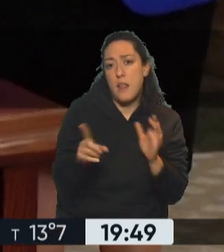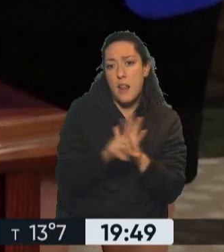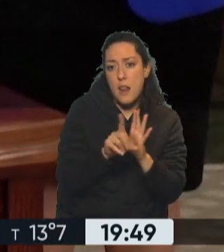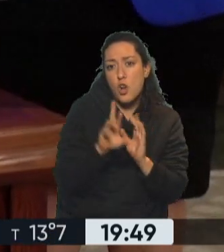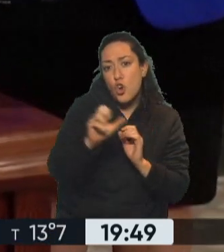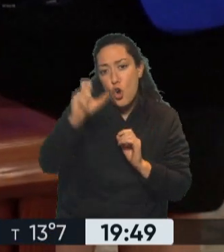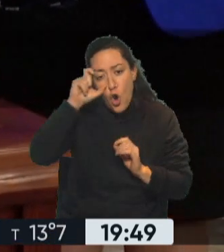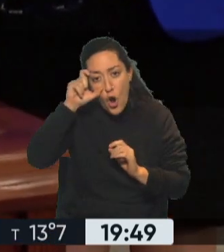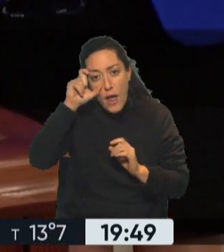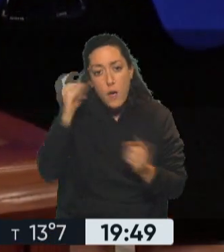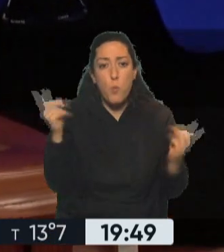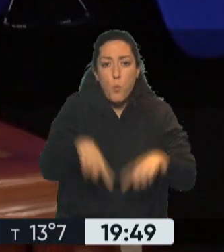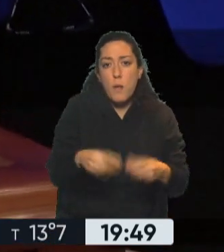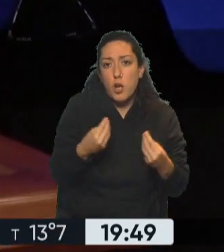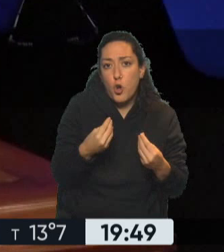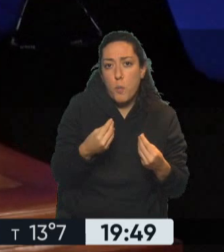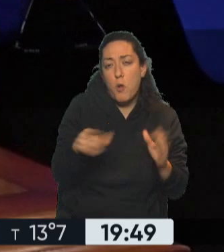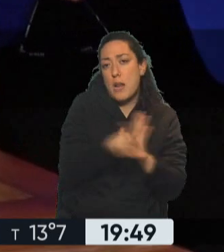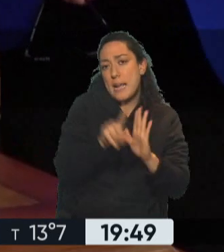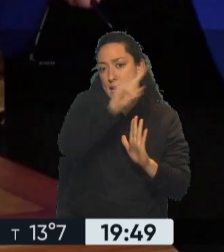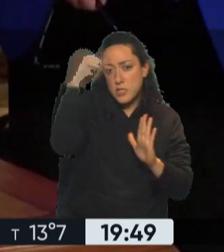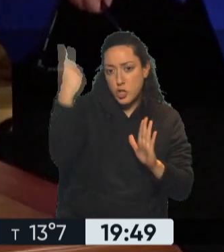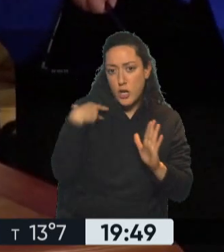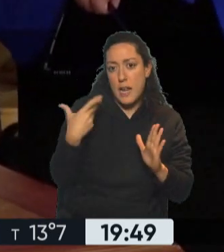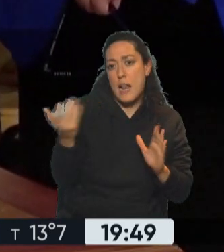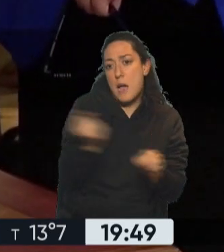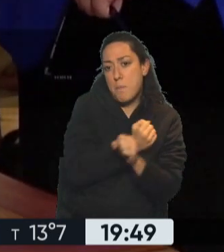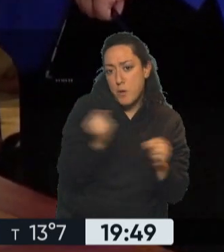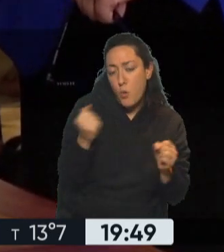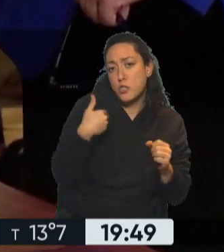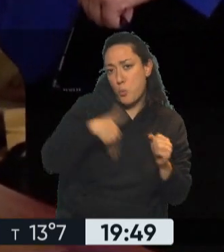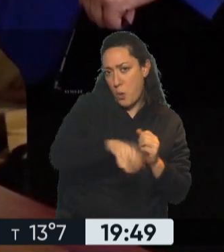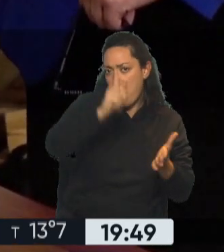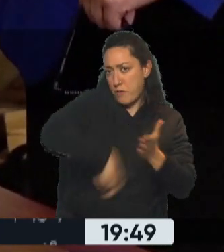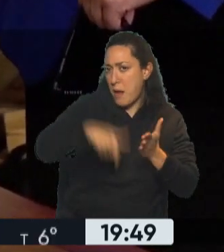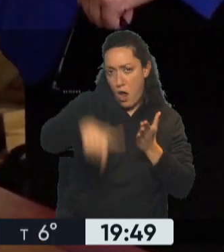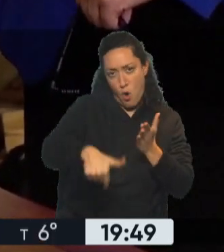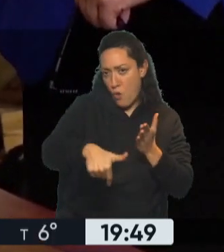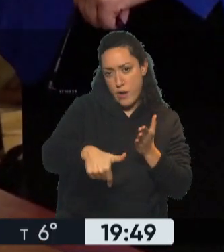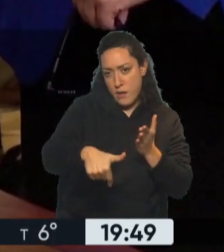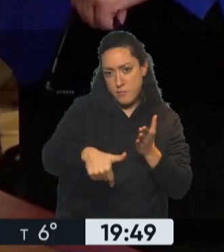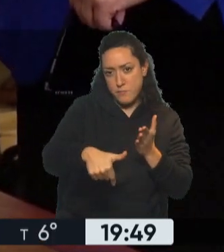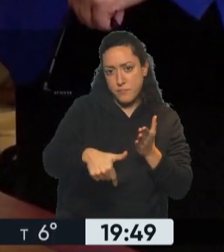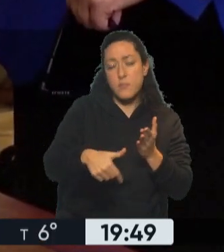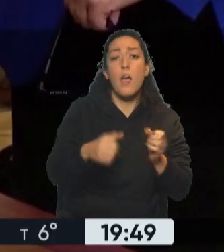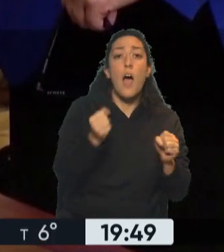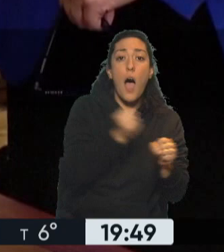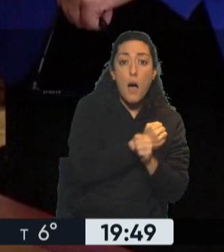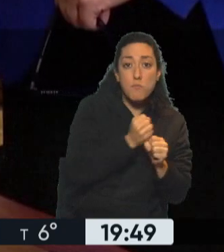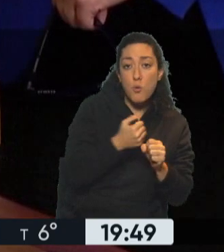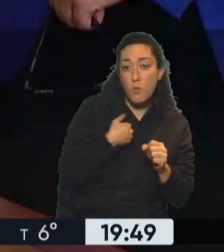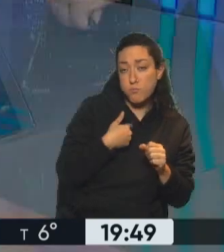national law codifying Roe, which I will sign immediately upon its passage at my desk.